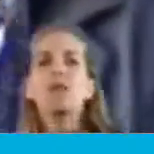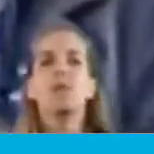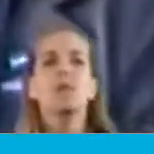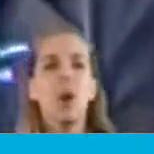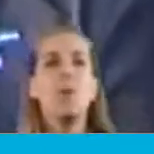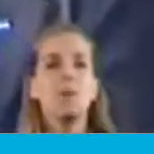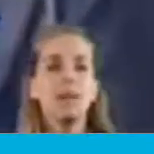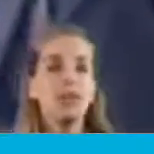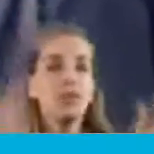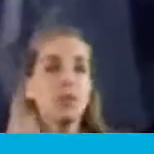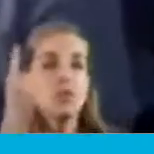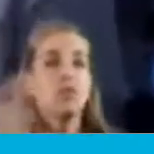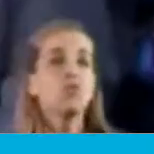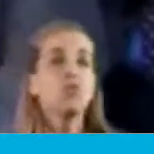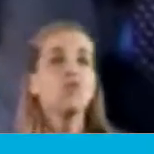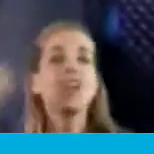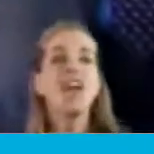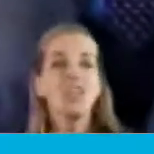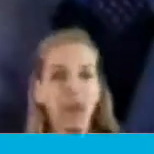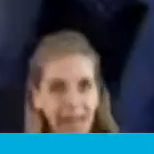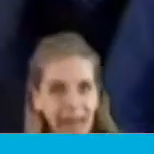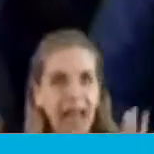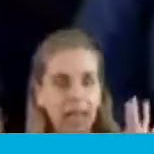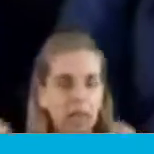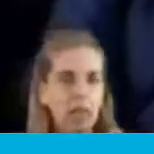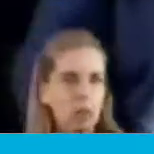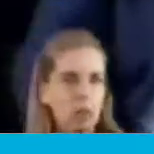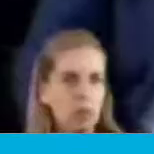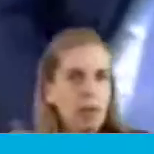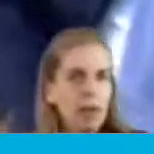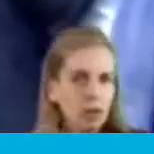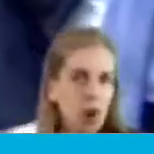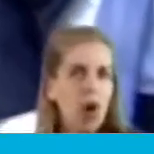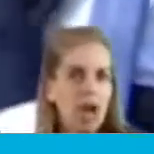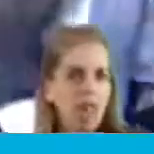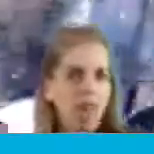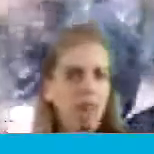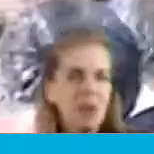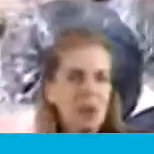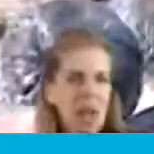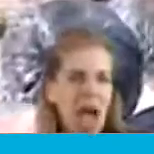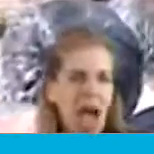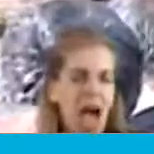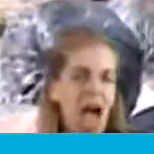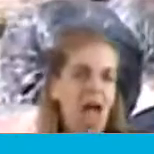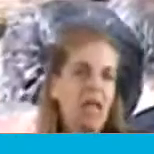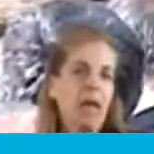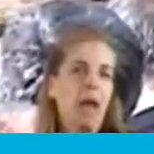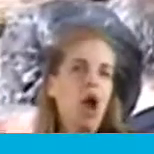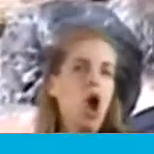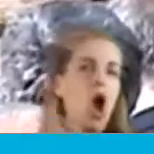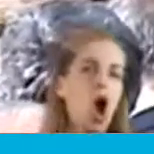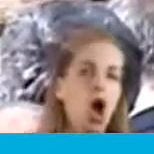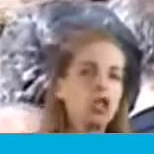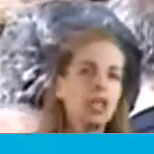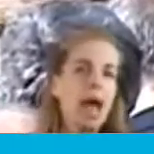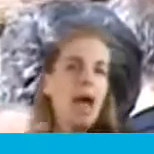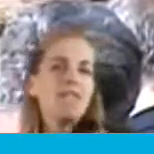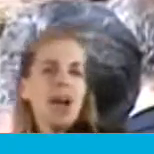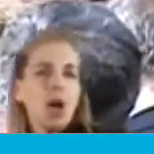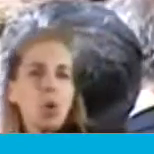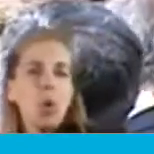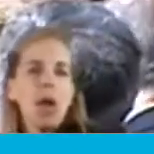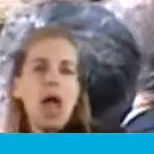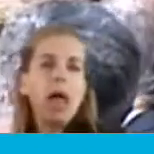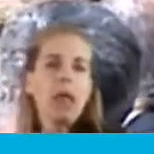atrás, los profetas del odio discutían la calidad de las vacunas y acusaban